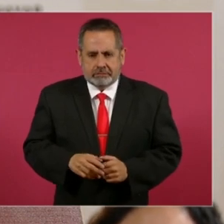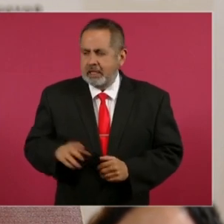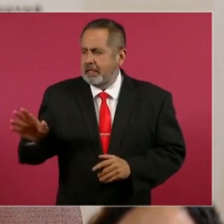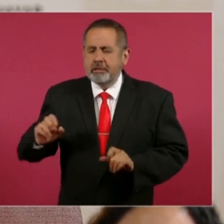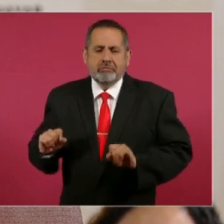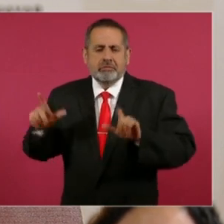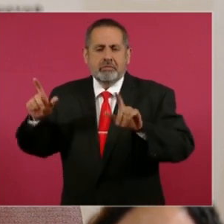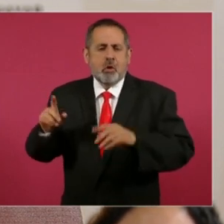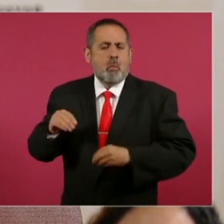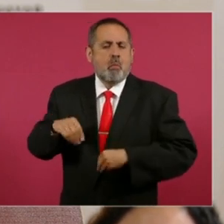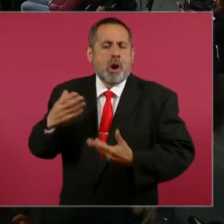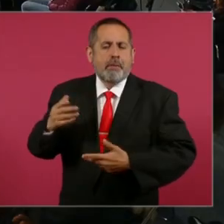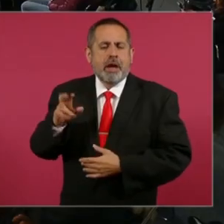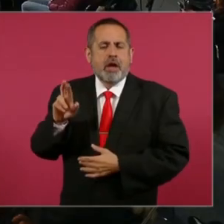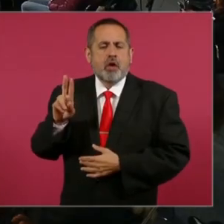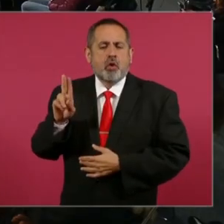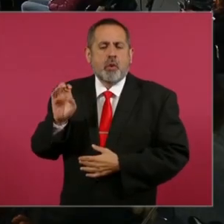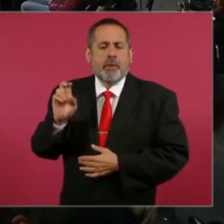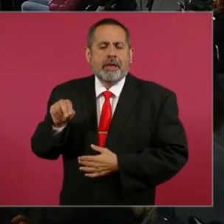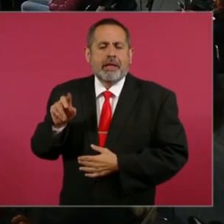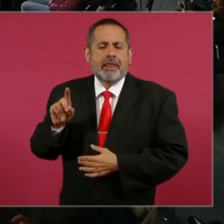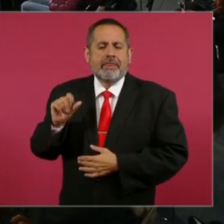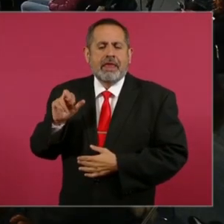de Rubén Darío?